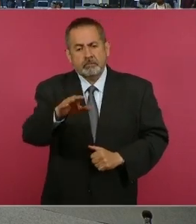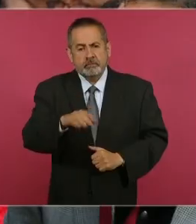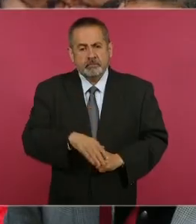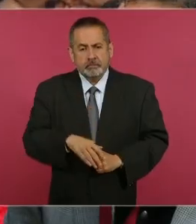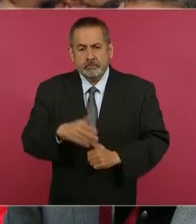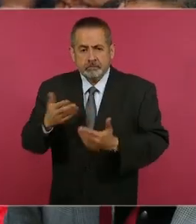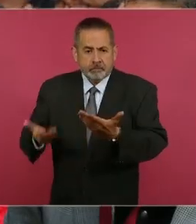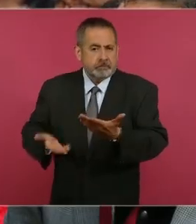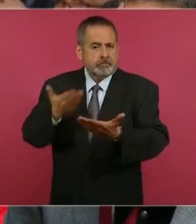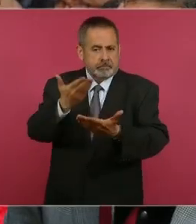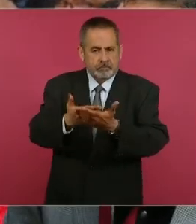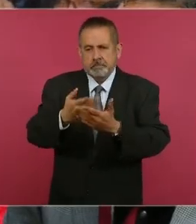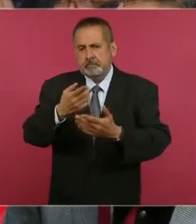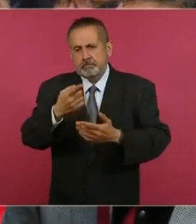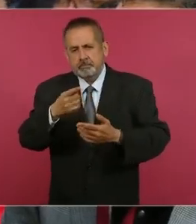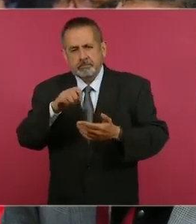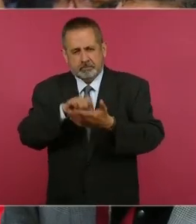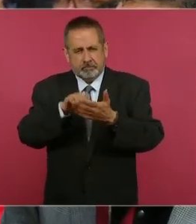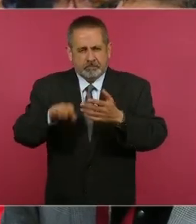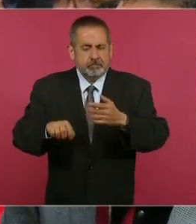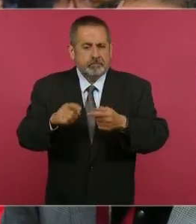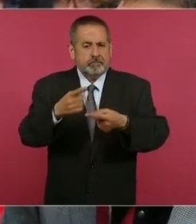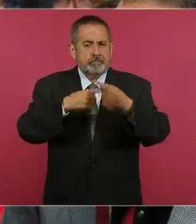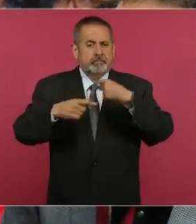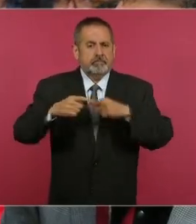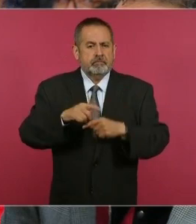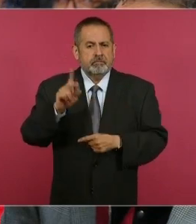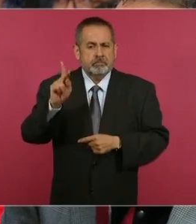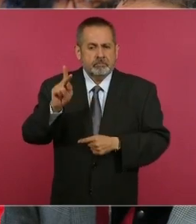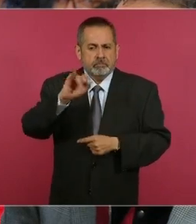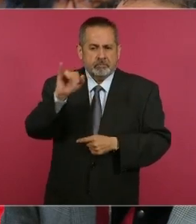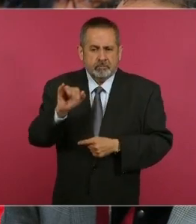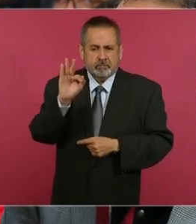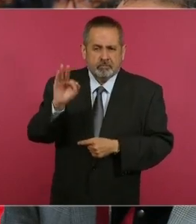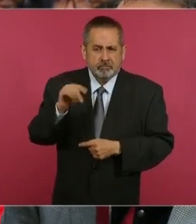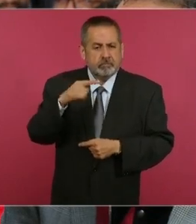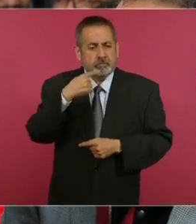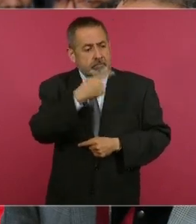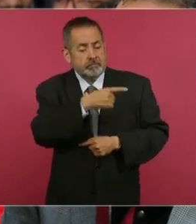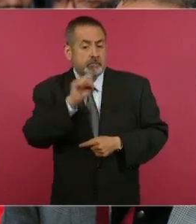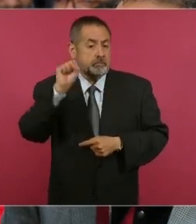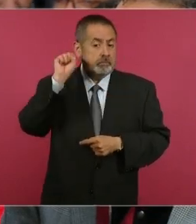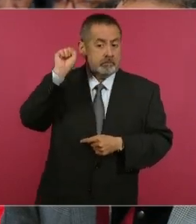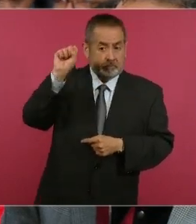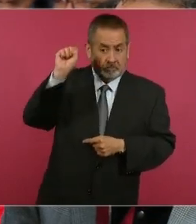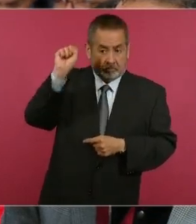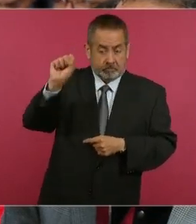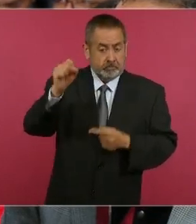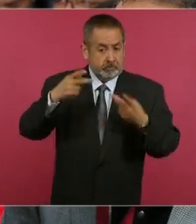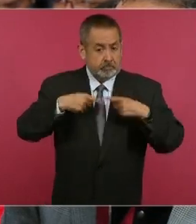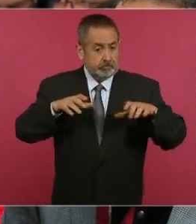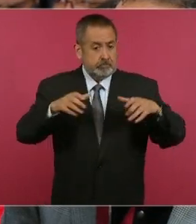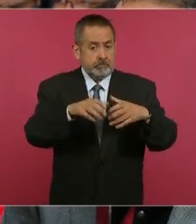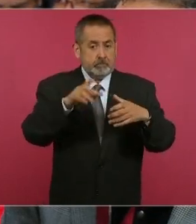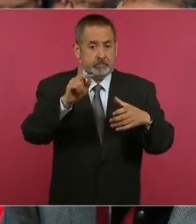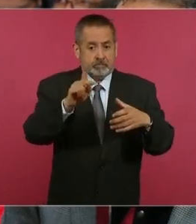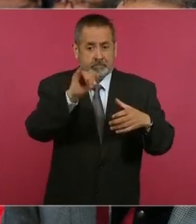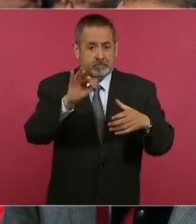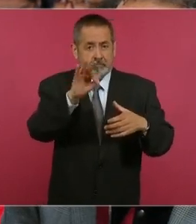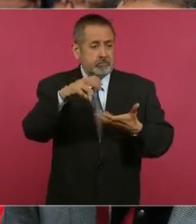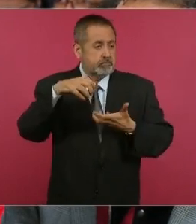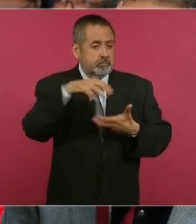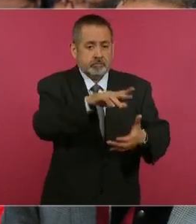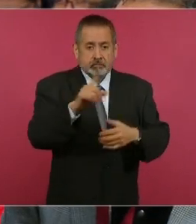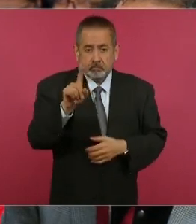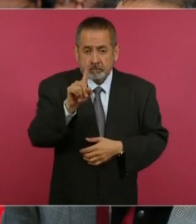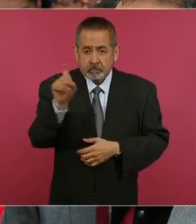una denuncia, por ejemplo, regresándonos al tema del Poder Judicial, de que el Sindicato de Trabajadores del Poder Judicial de la Federación reciben